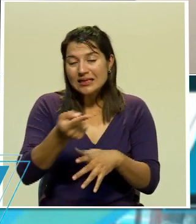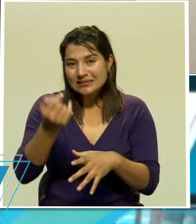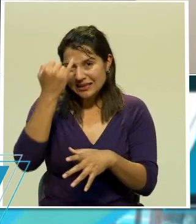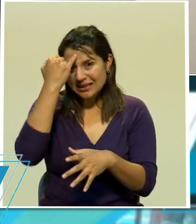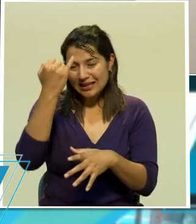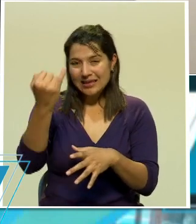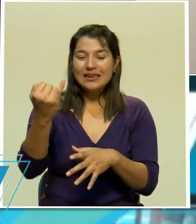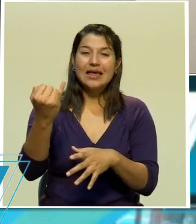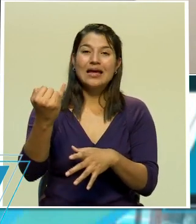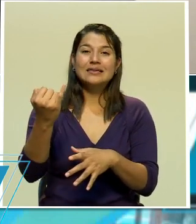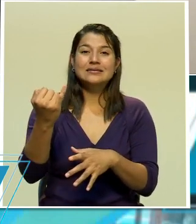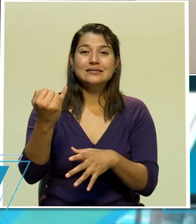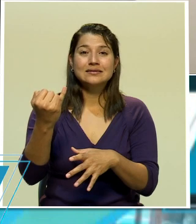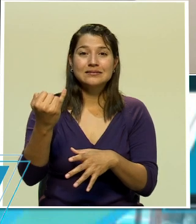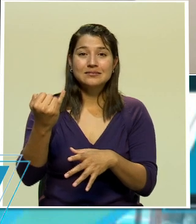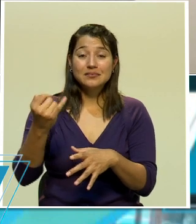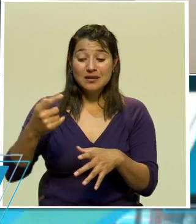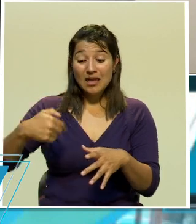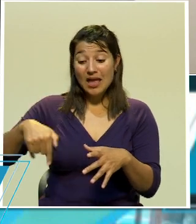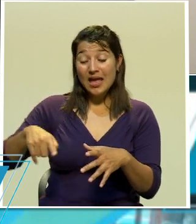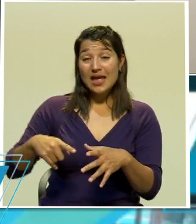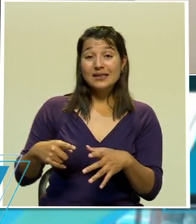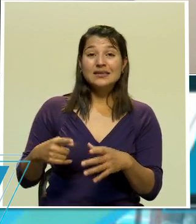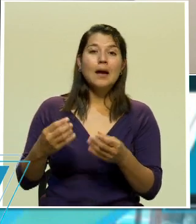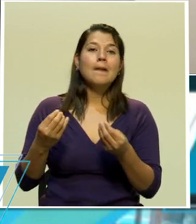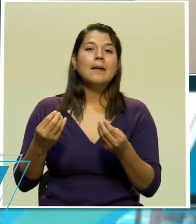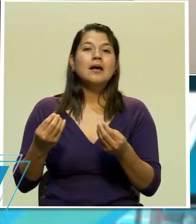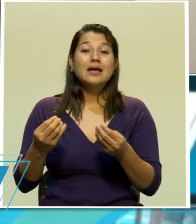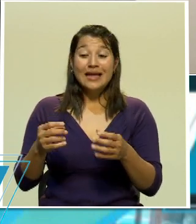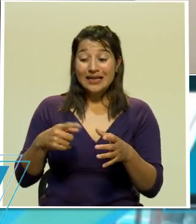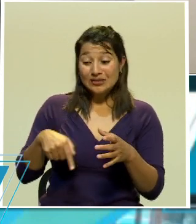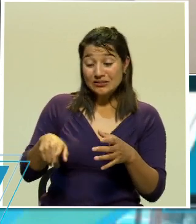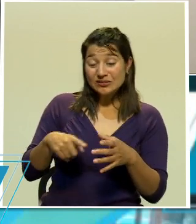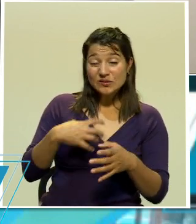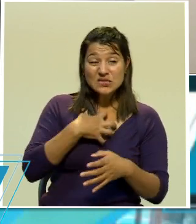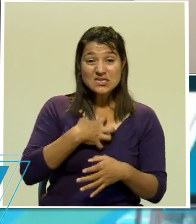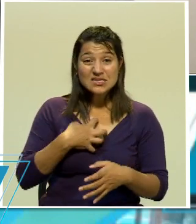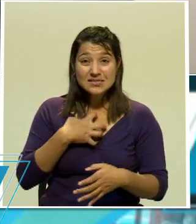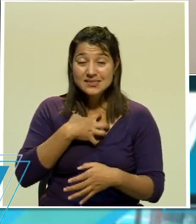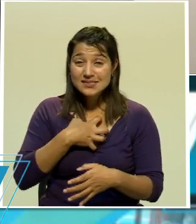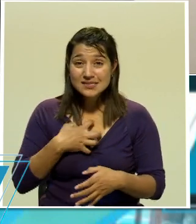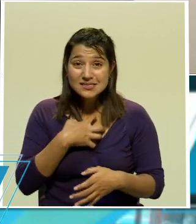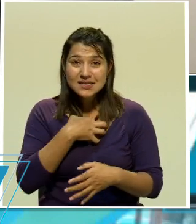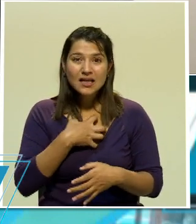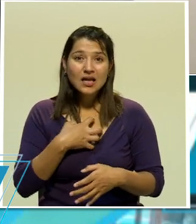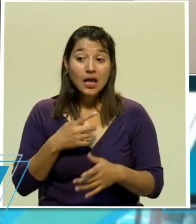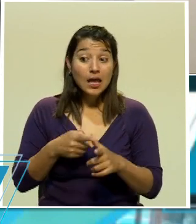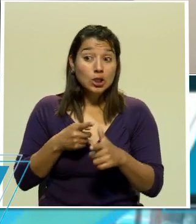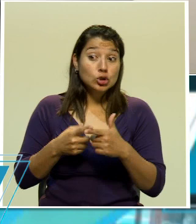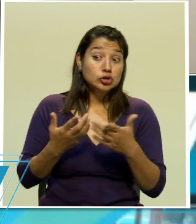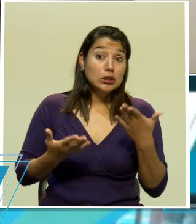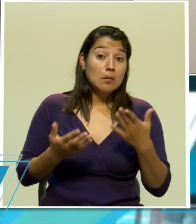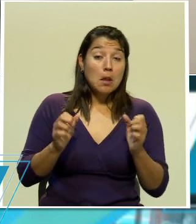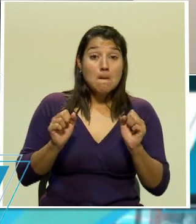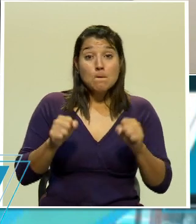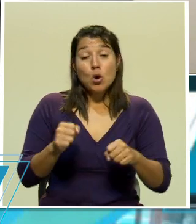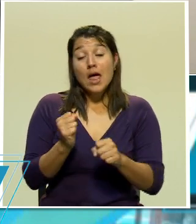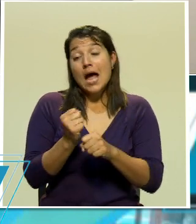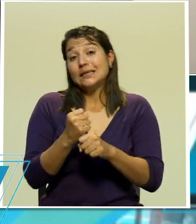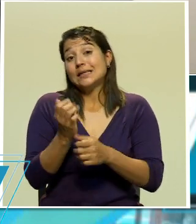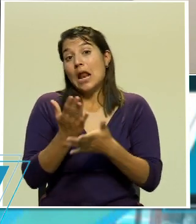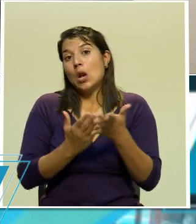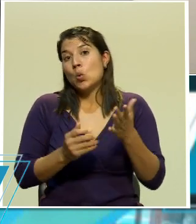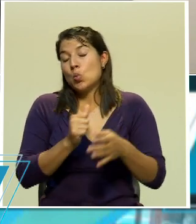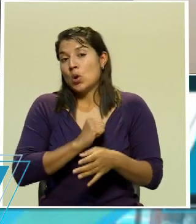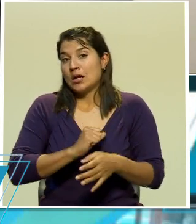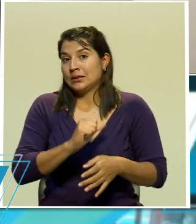el costarriqueñismo, suficientemente carboneada para a lo mejor hacer alguna locura o